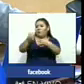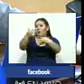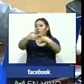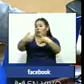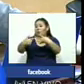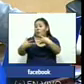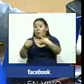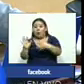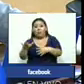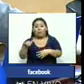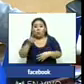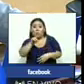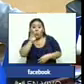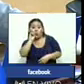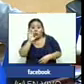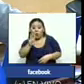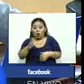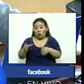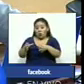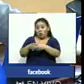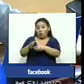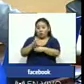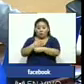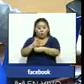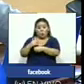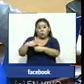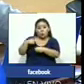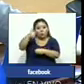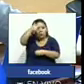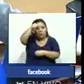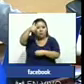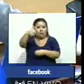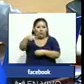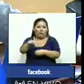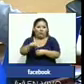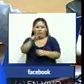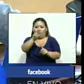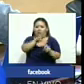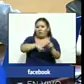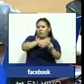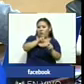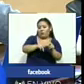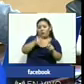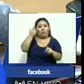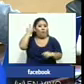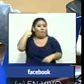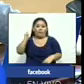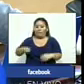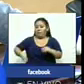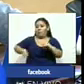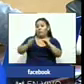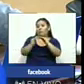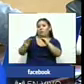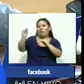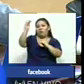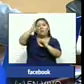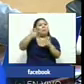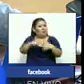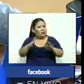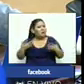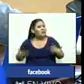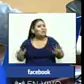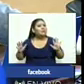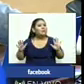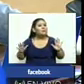diga que no estamos en contra de la conducta de este señor magistrado. Pero lo que existe